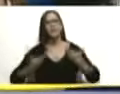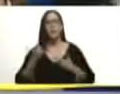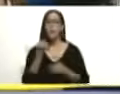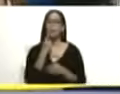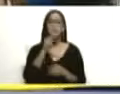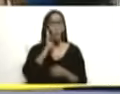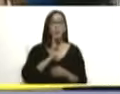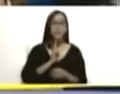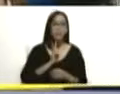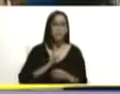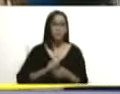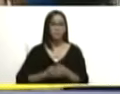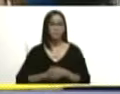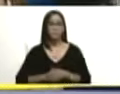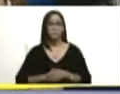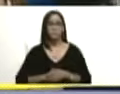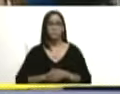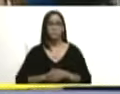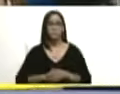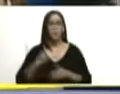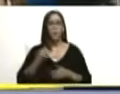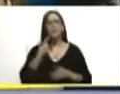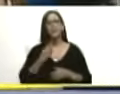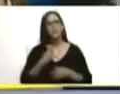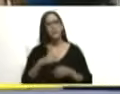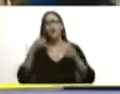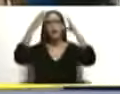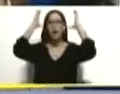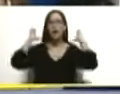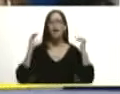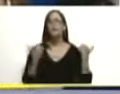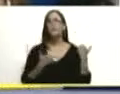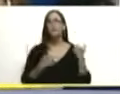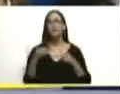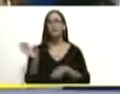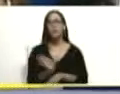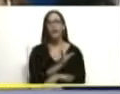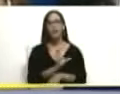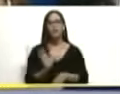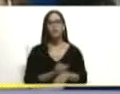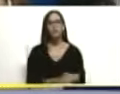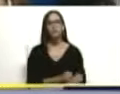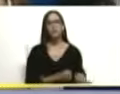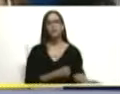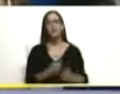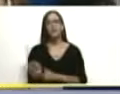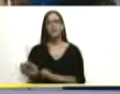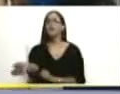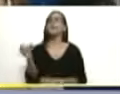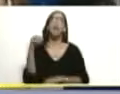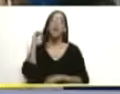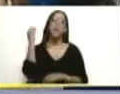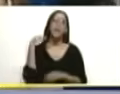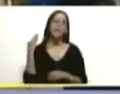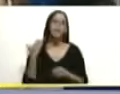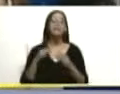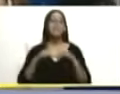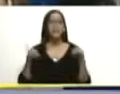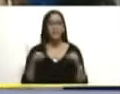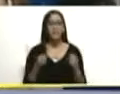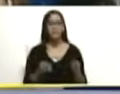decía Bolívar, como decía Lee Primera en su canto, la oligarquía terrateniente, heredera